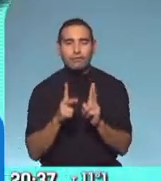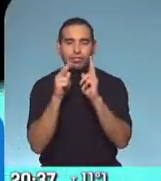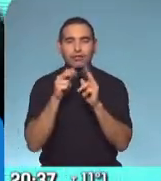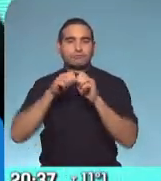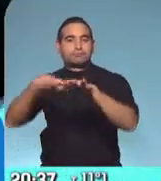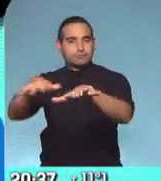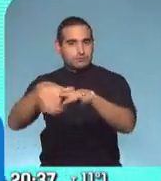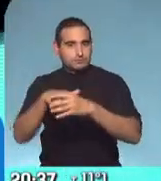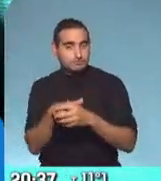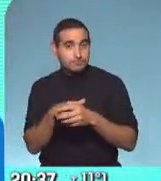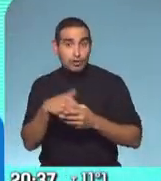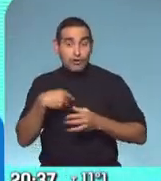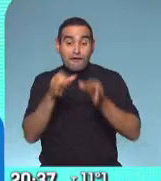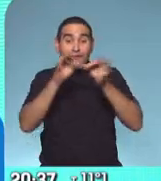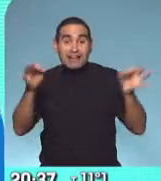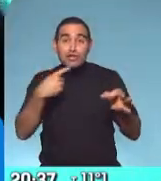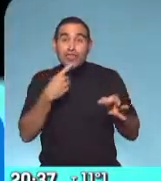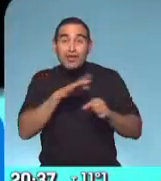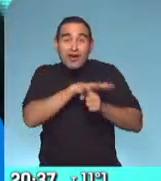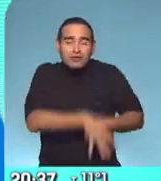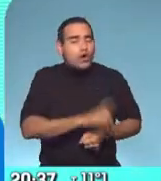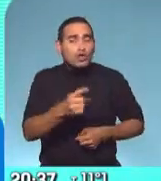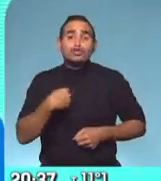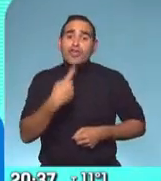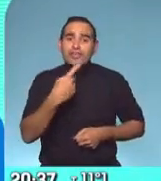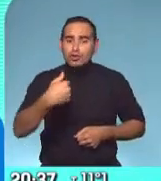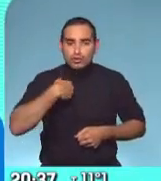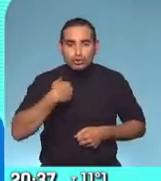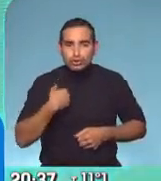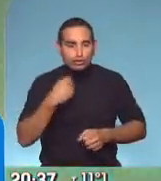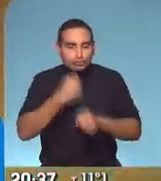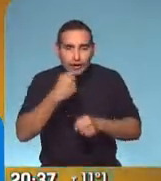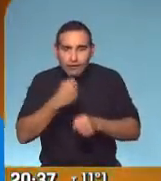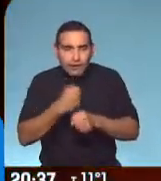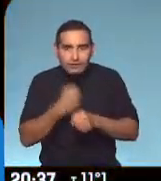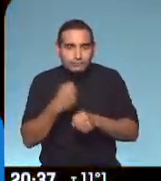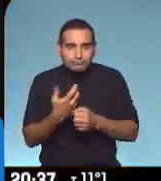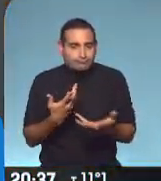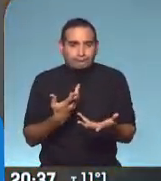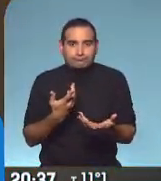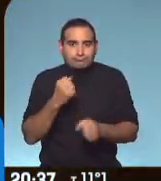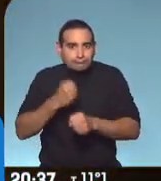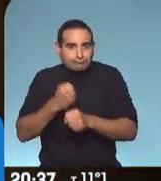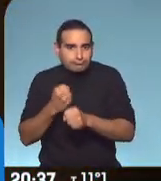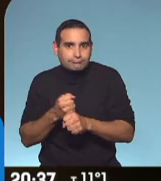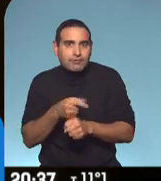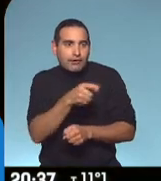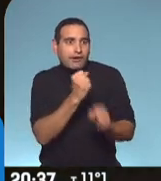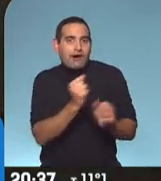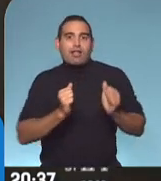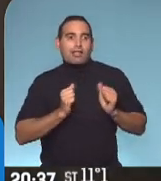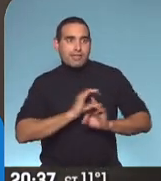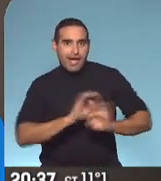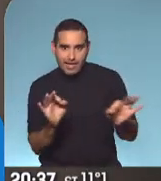si bien yo no digo encubrir, digo que estoy cubriendo todos los puestos de laburo de ellos. Y Giroux aclaró que con la